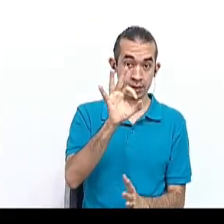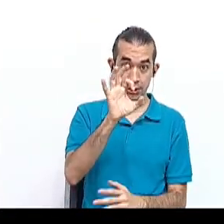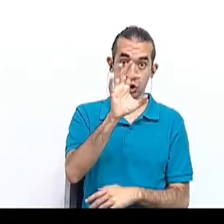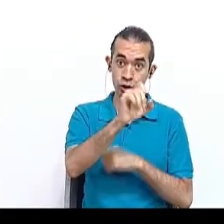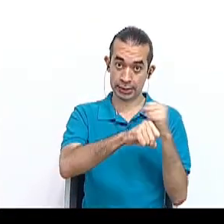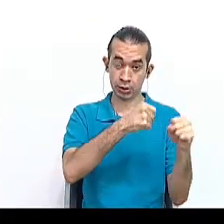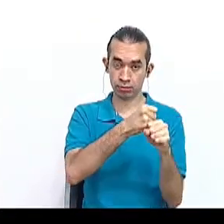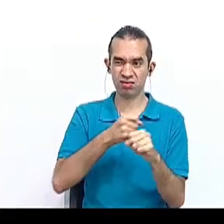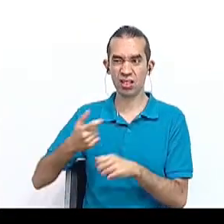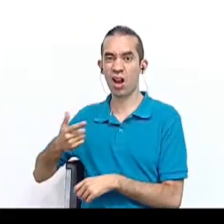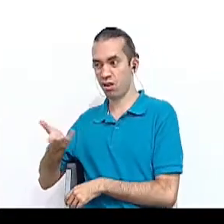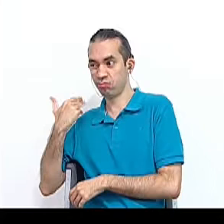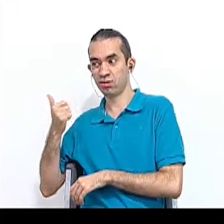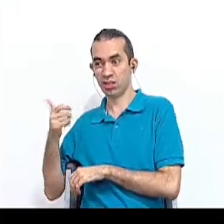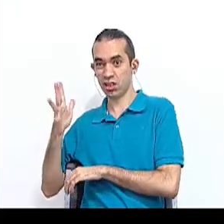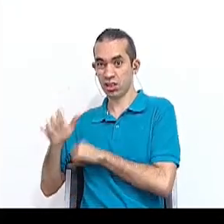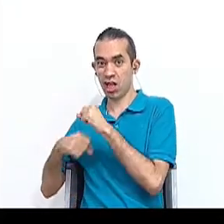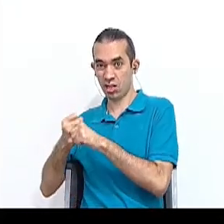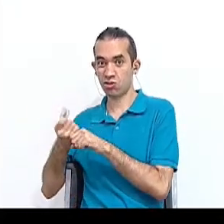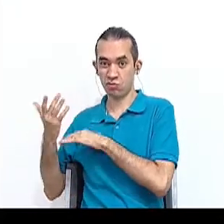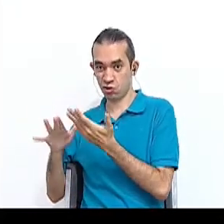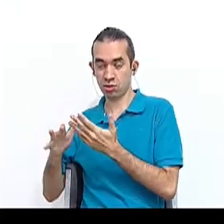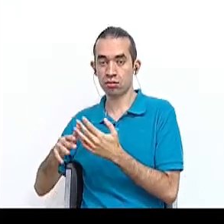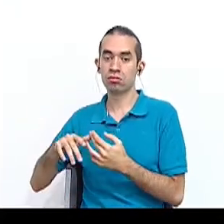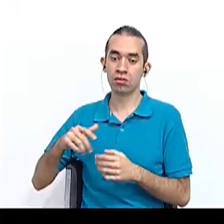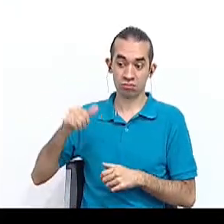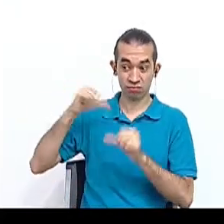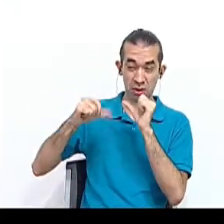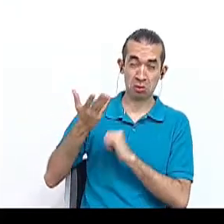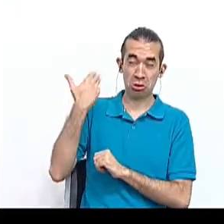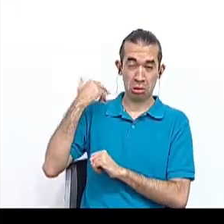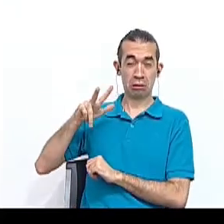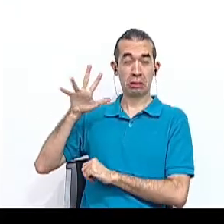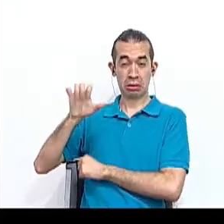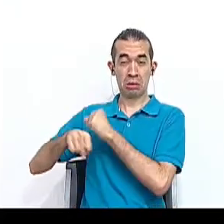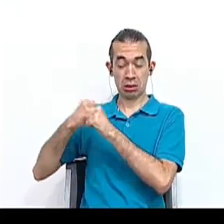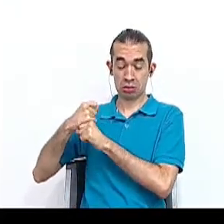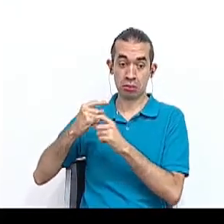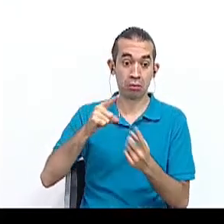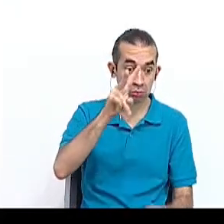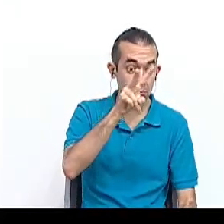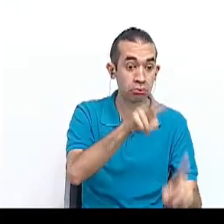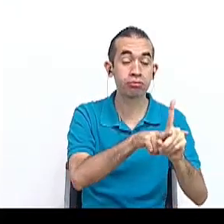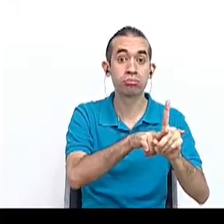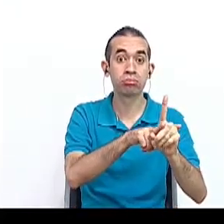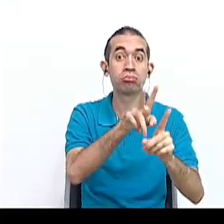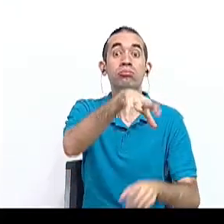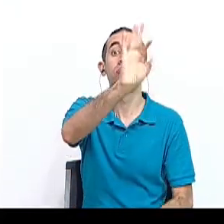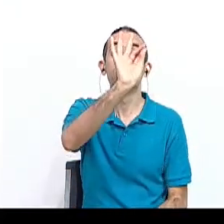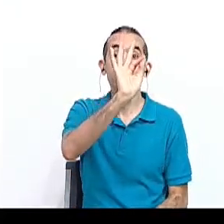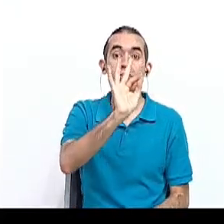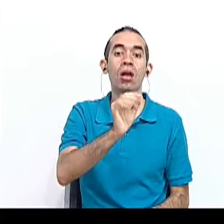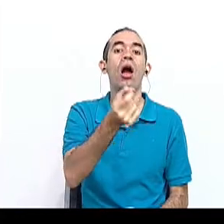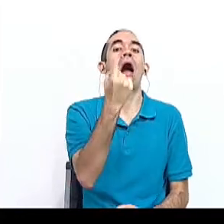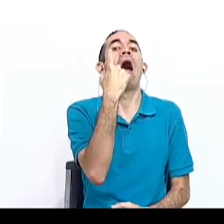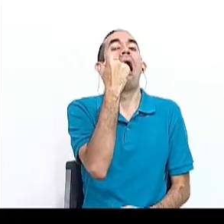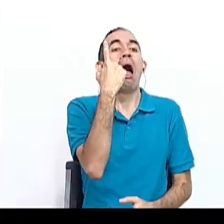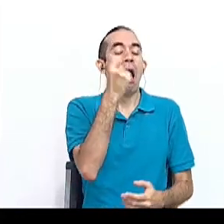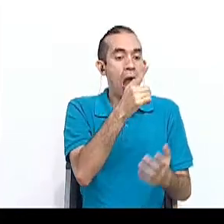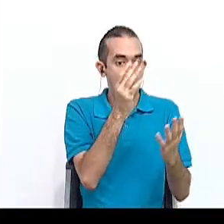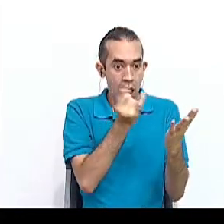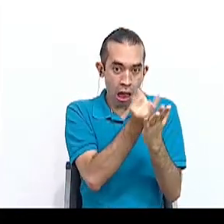su fallecimiento y 35 años del descubrimiento, que sus trabajos fueron entendidos